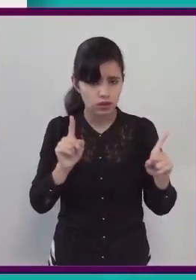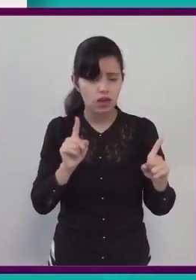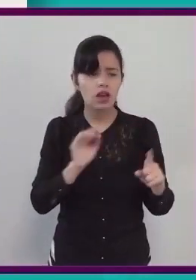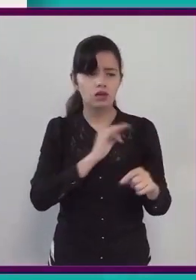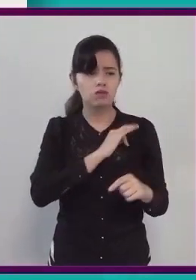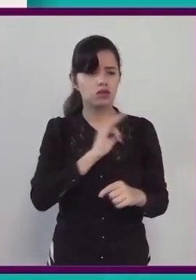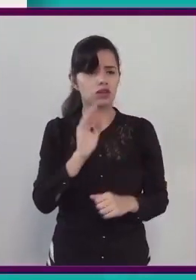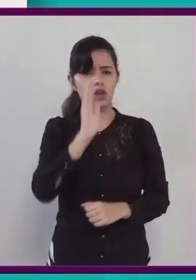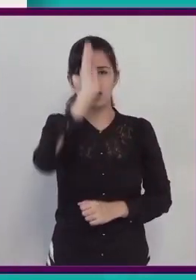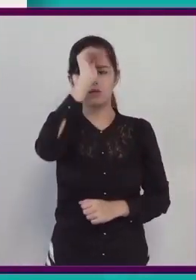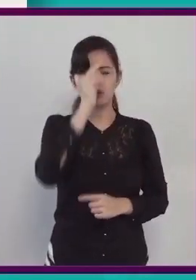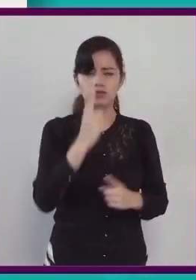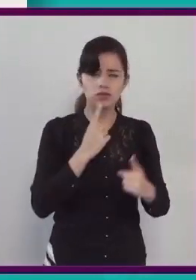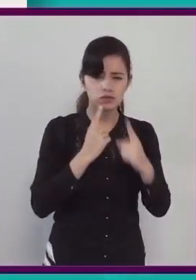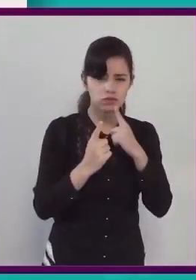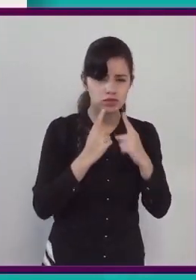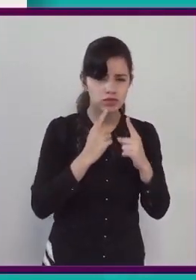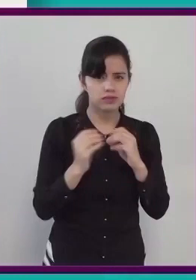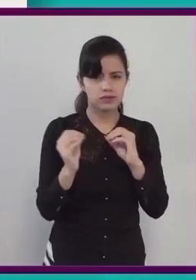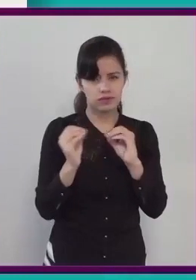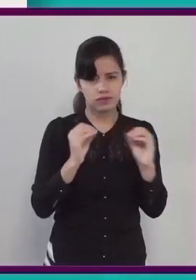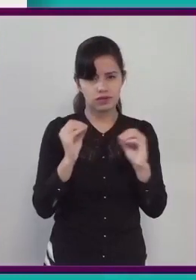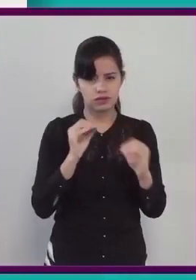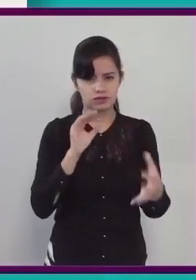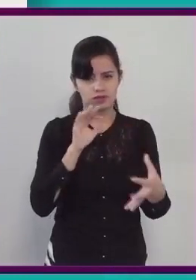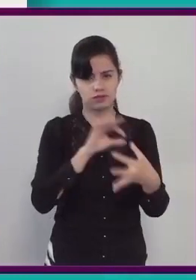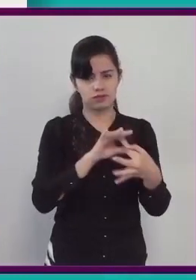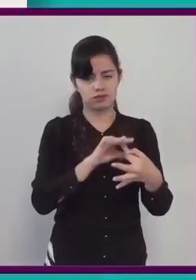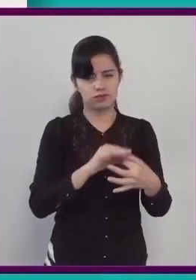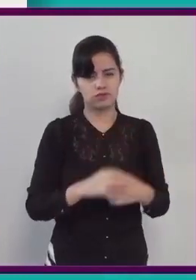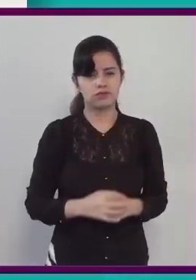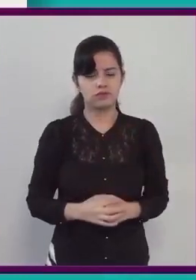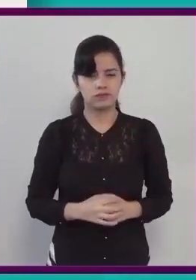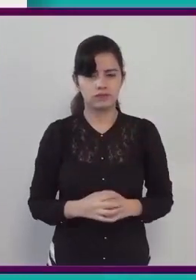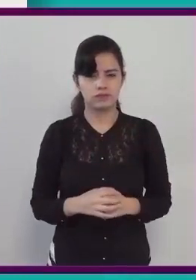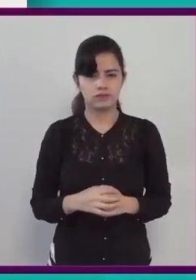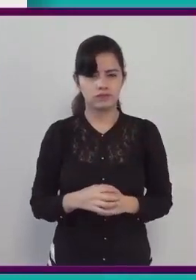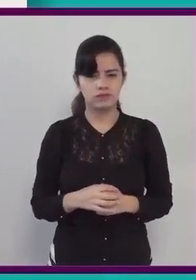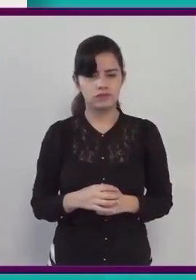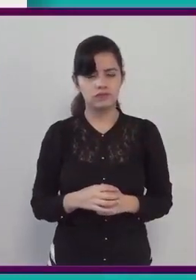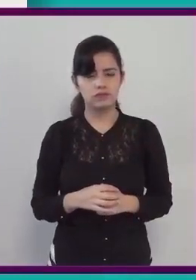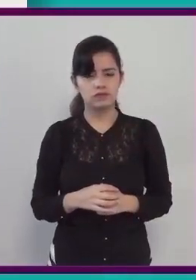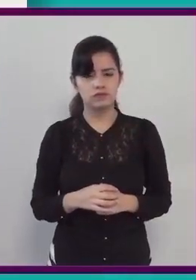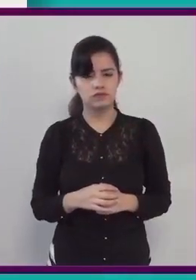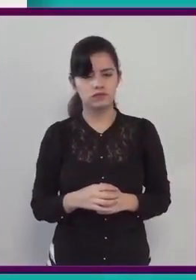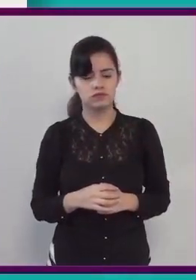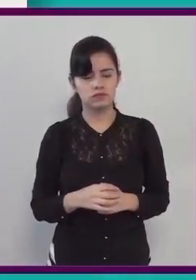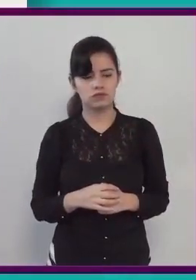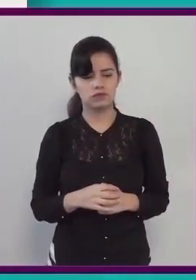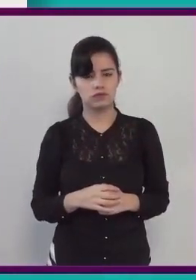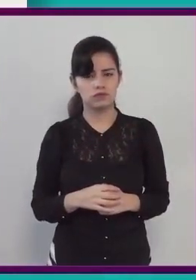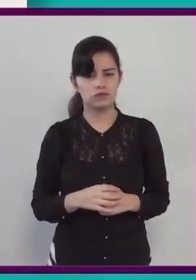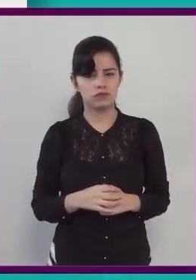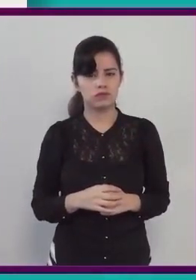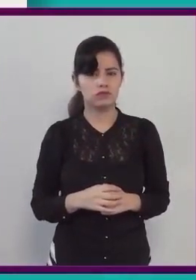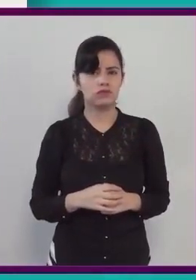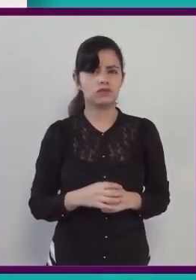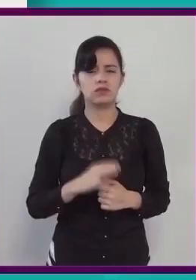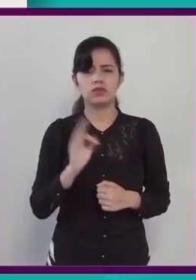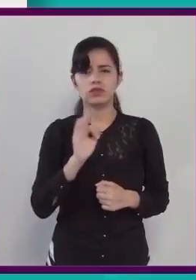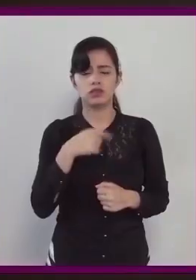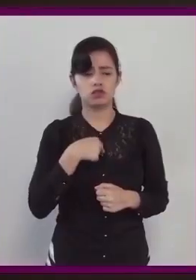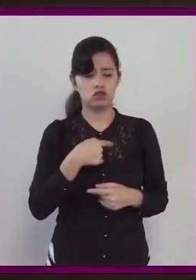diferencia, ¿no? Y encontrar formas de a partir de la diferencia construir